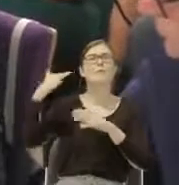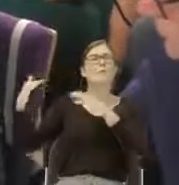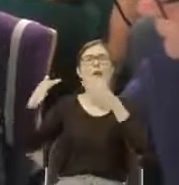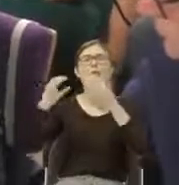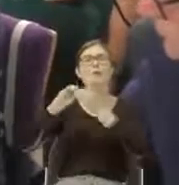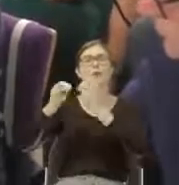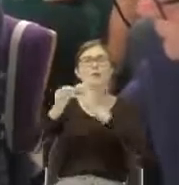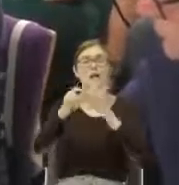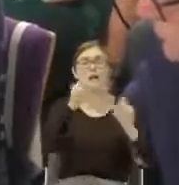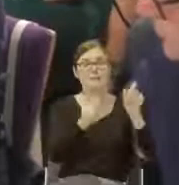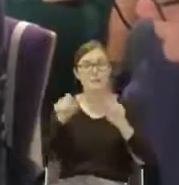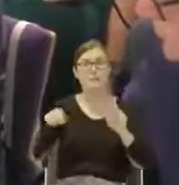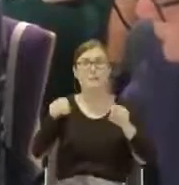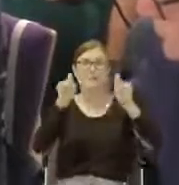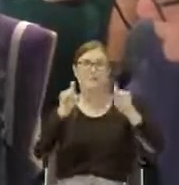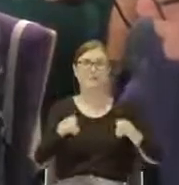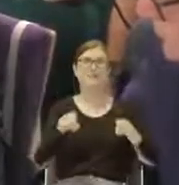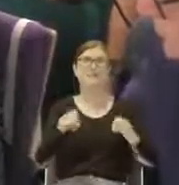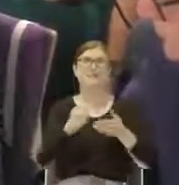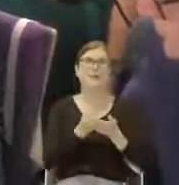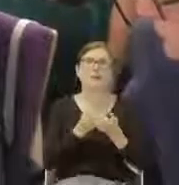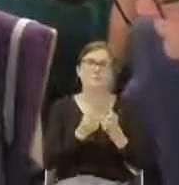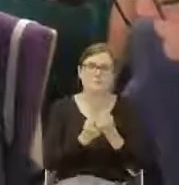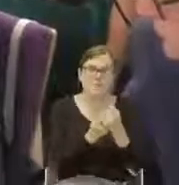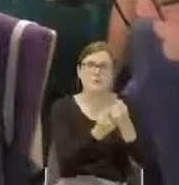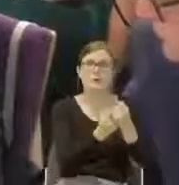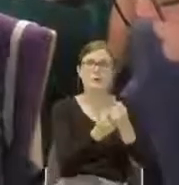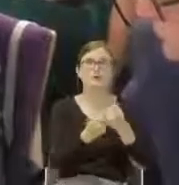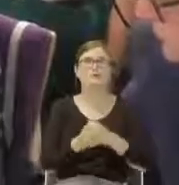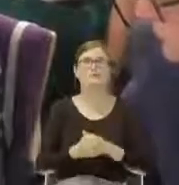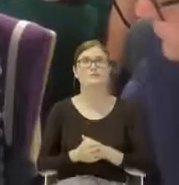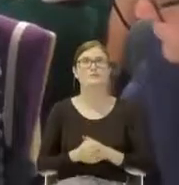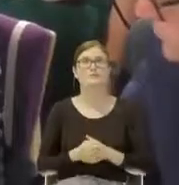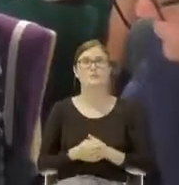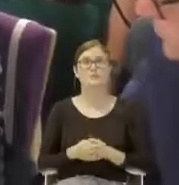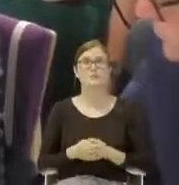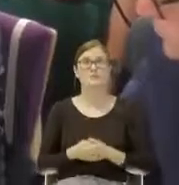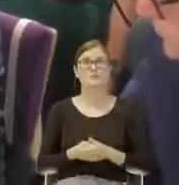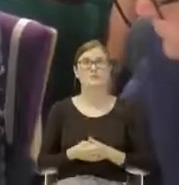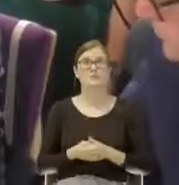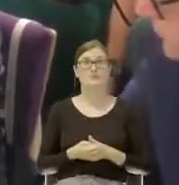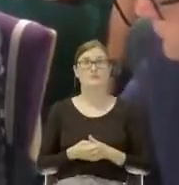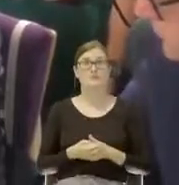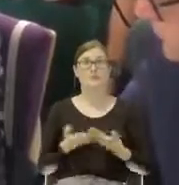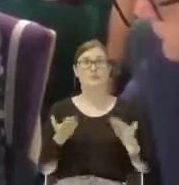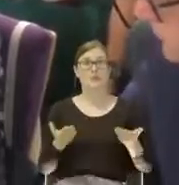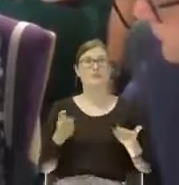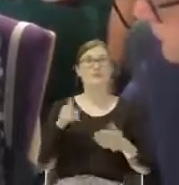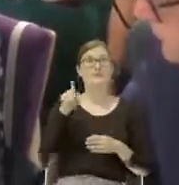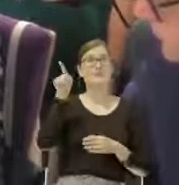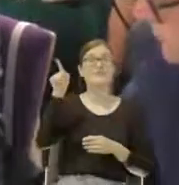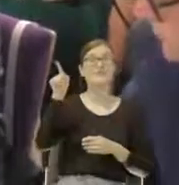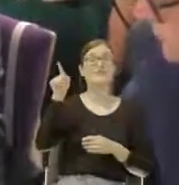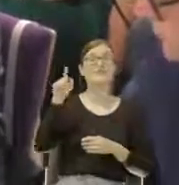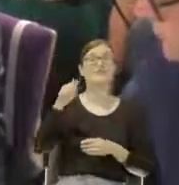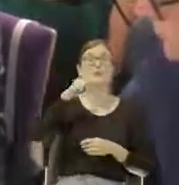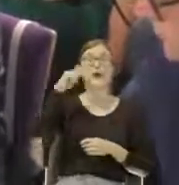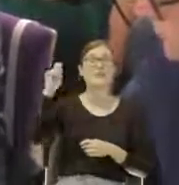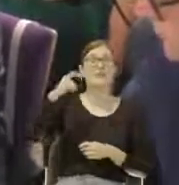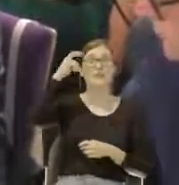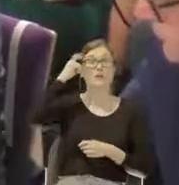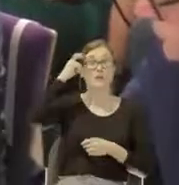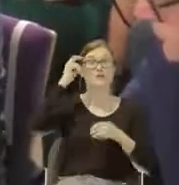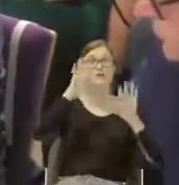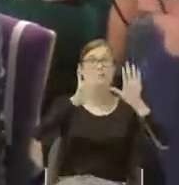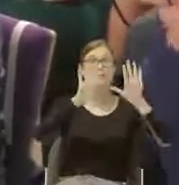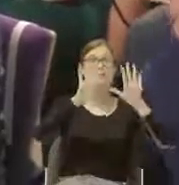Kiev, donde aún resuenan los últimos bombardeos. Estamos cerca de fronteras manchadas de sangre, en Melilla, en El